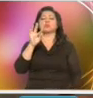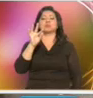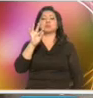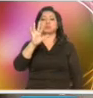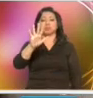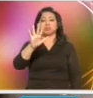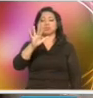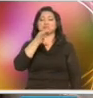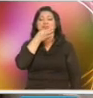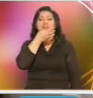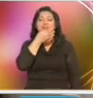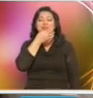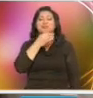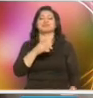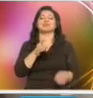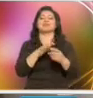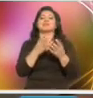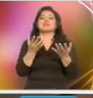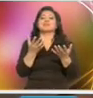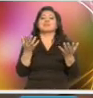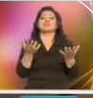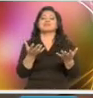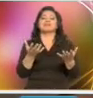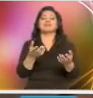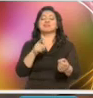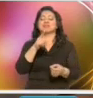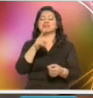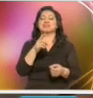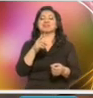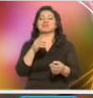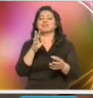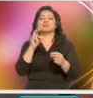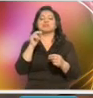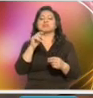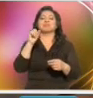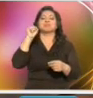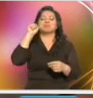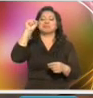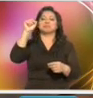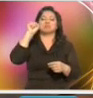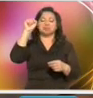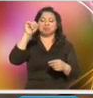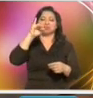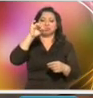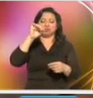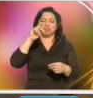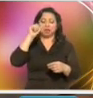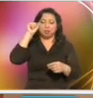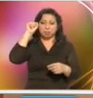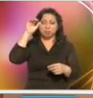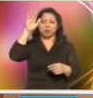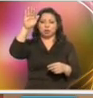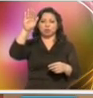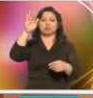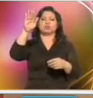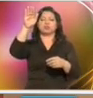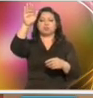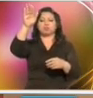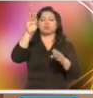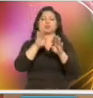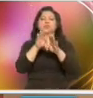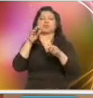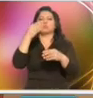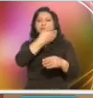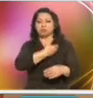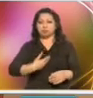cosas? No, porque además lo que hizo fue avalar el golpe de Estado. Lo que hace él es protesta como presidente. Su única decisión es designar a